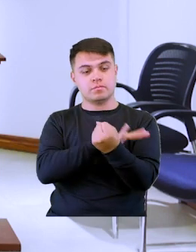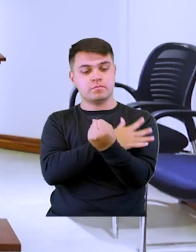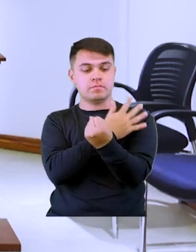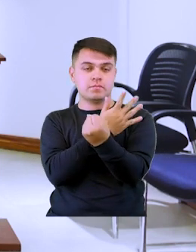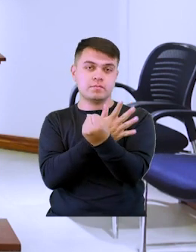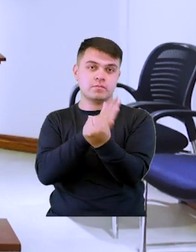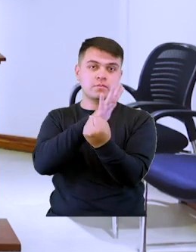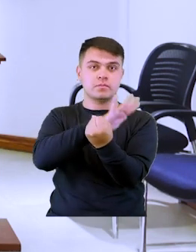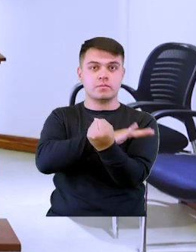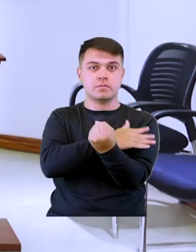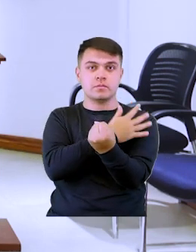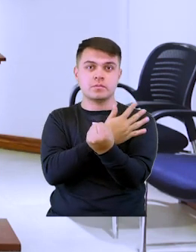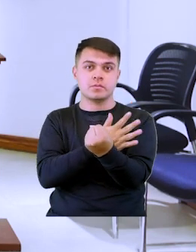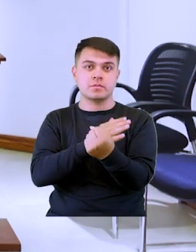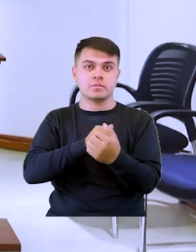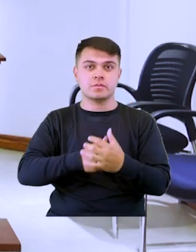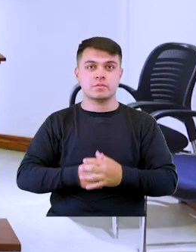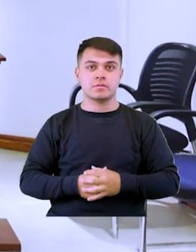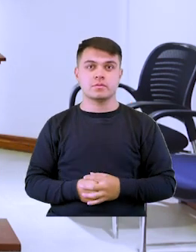De